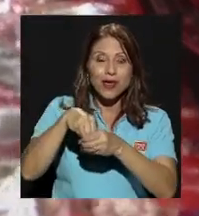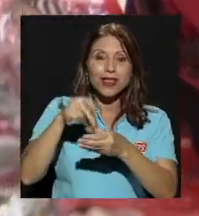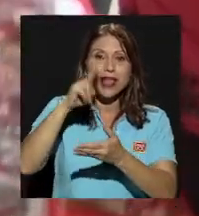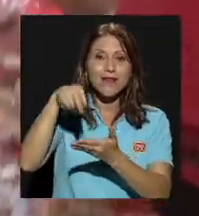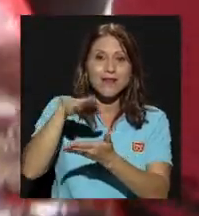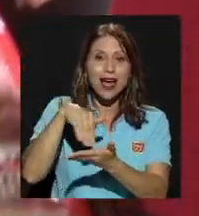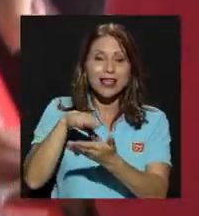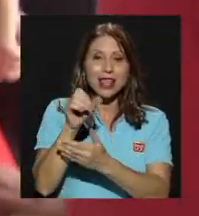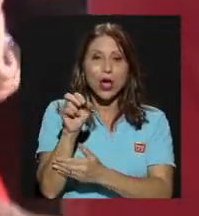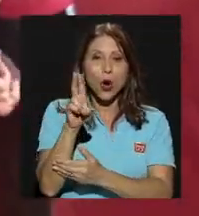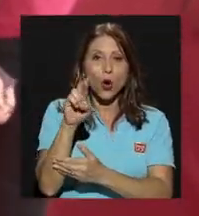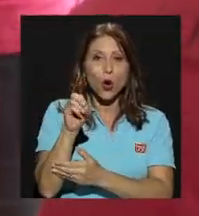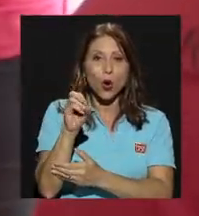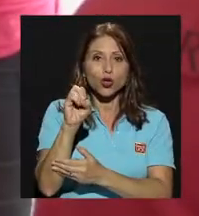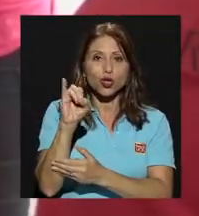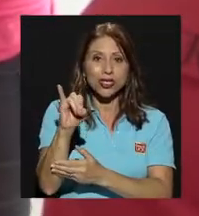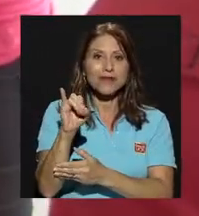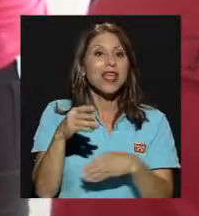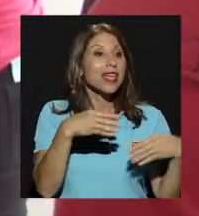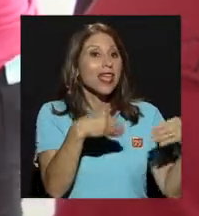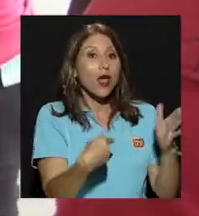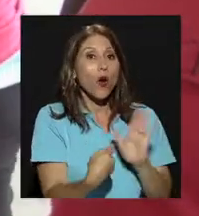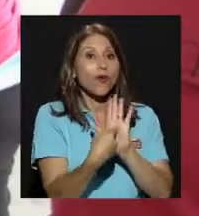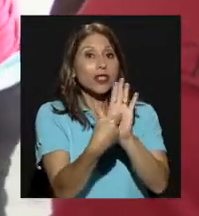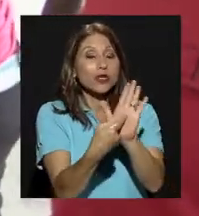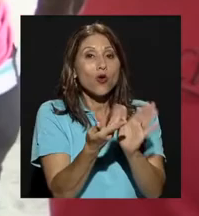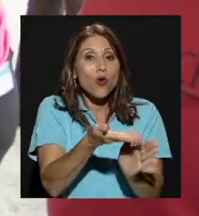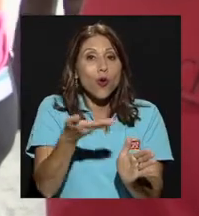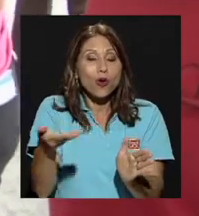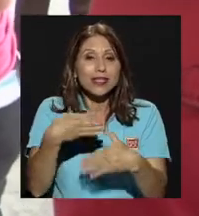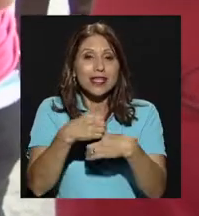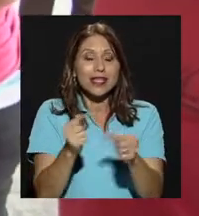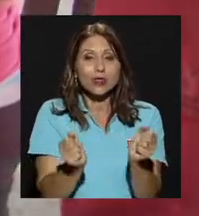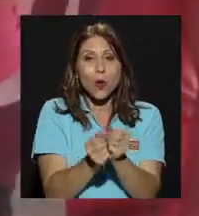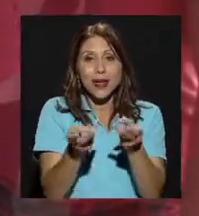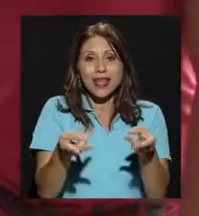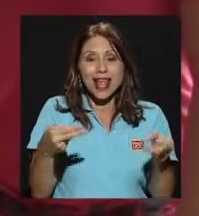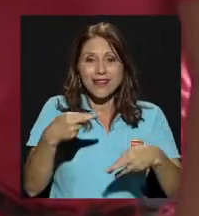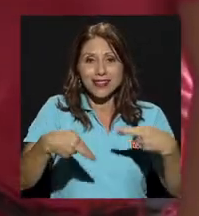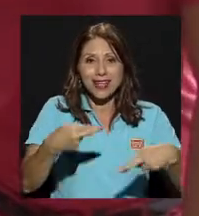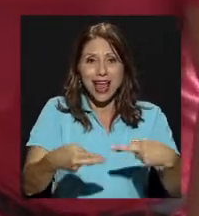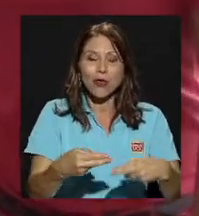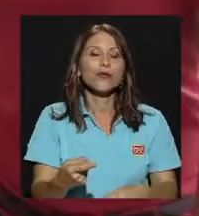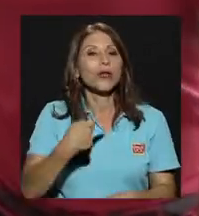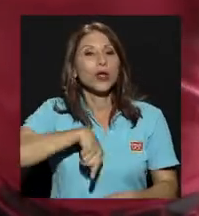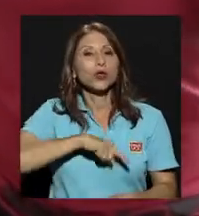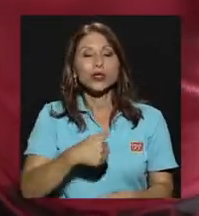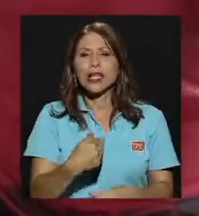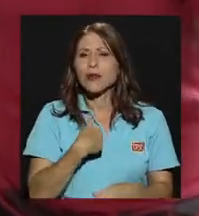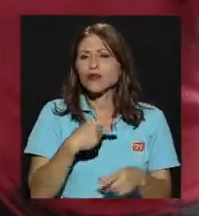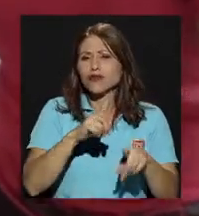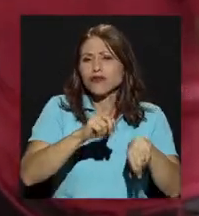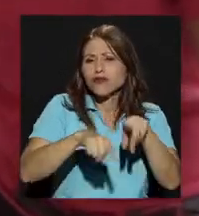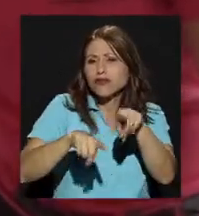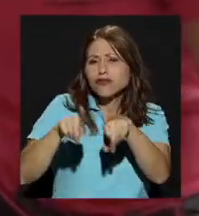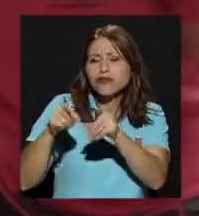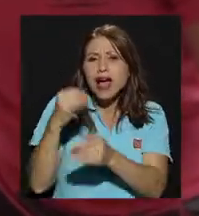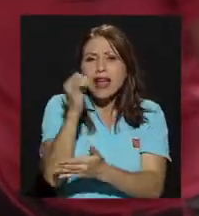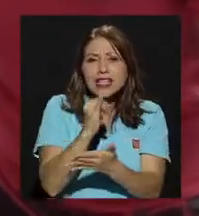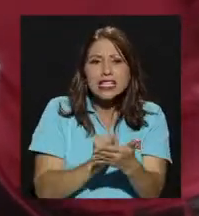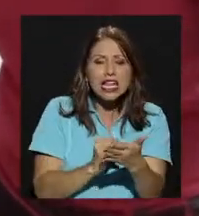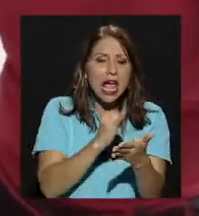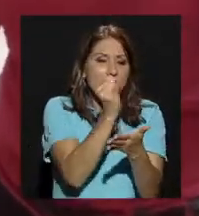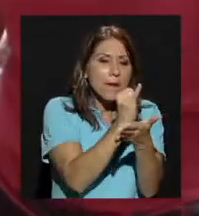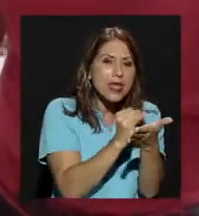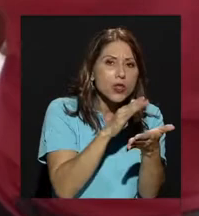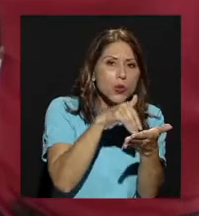ofreció a los visitantes artesanías de la región confeccionadas con material reciclado. Tenemos variedad de artesanías, desde lo que es